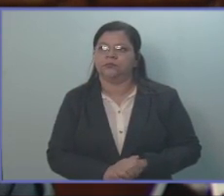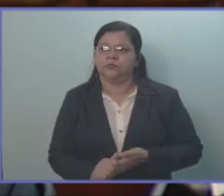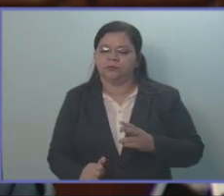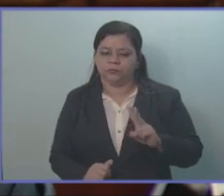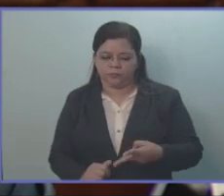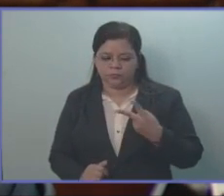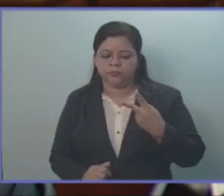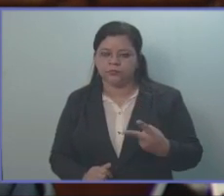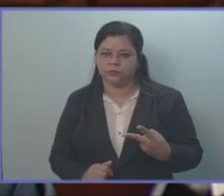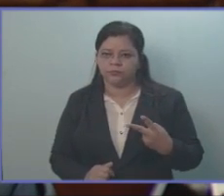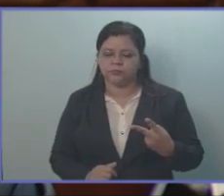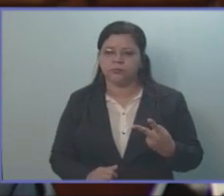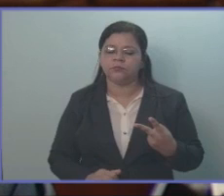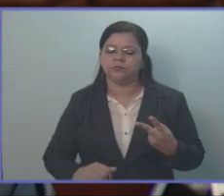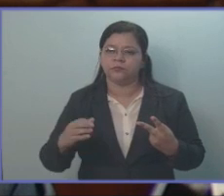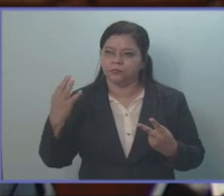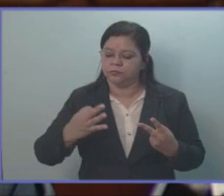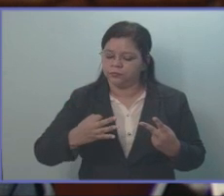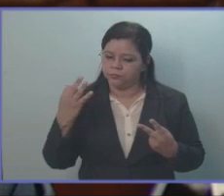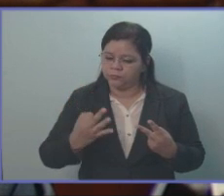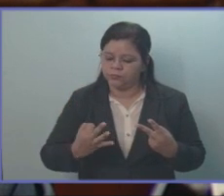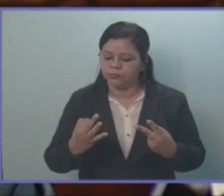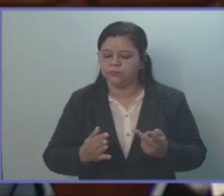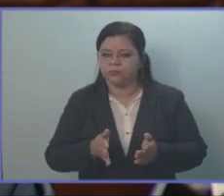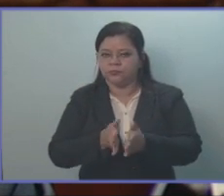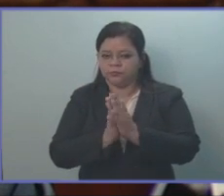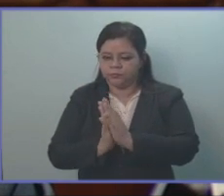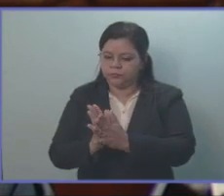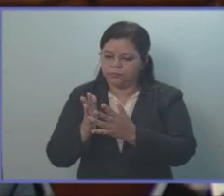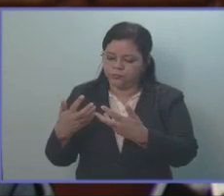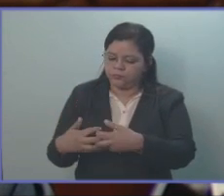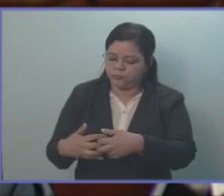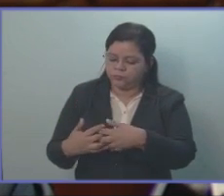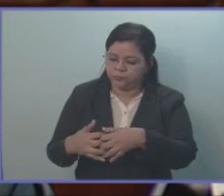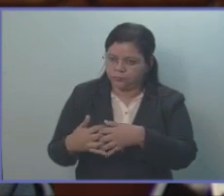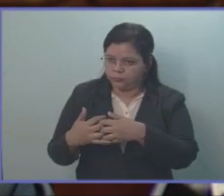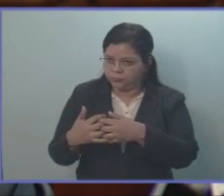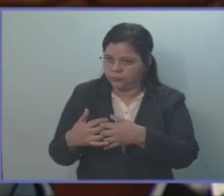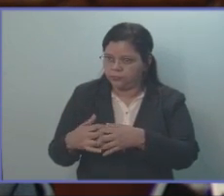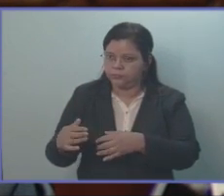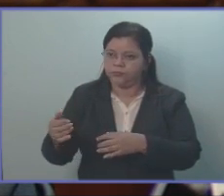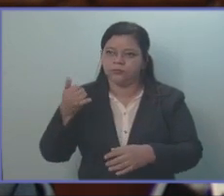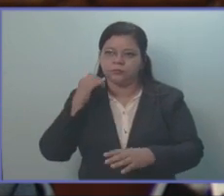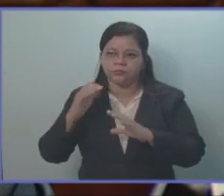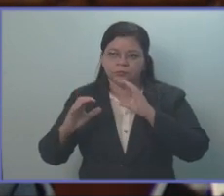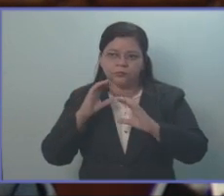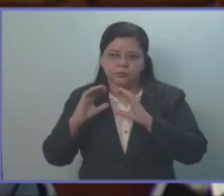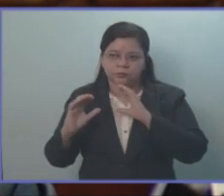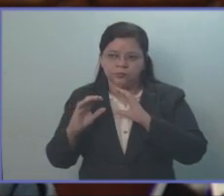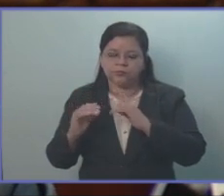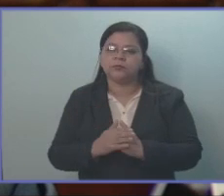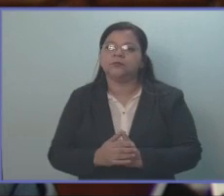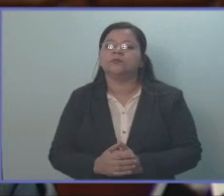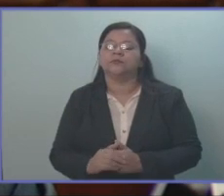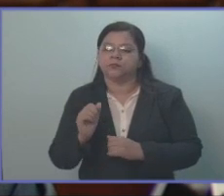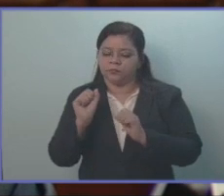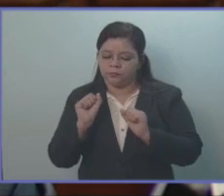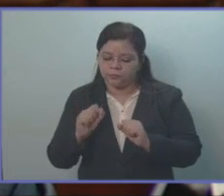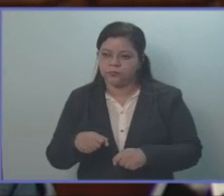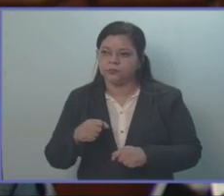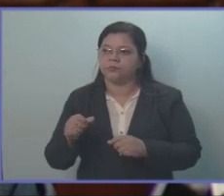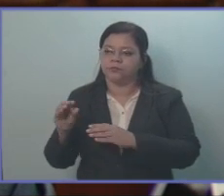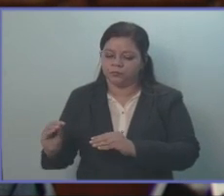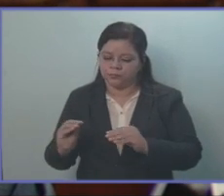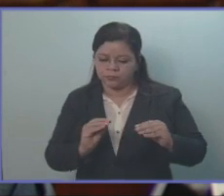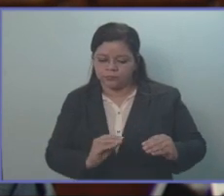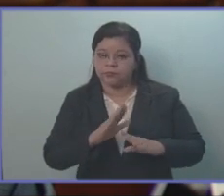2. Requerir a los operadores de redes comunicacionales de telecomunicaciones adoptar y